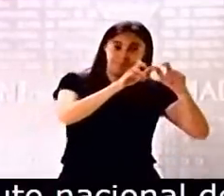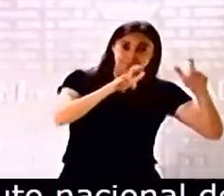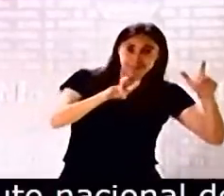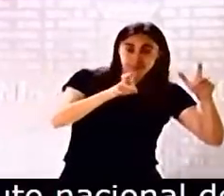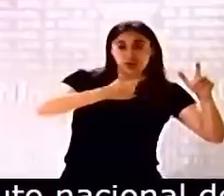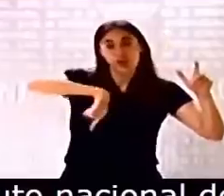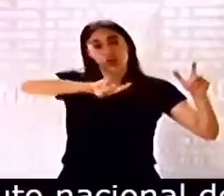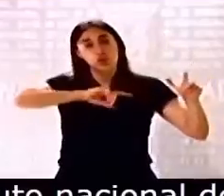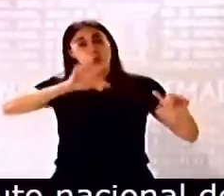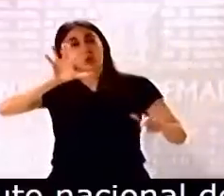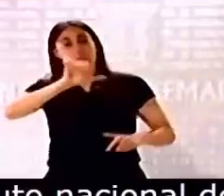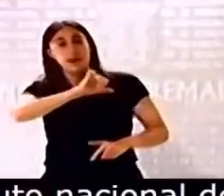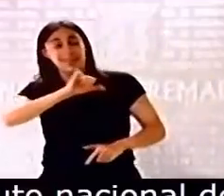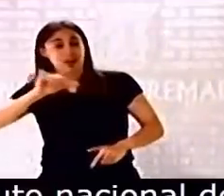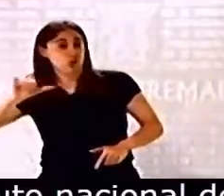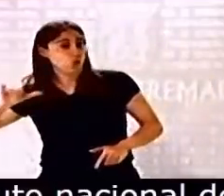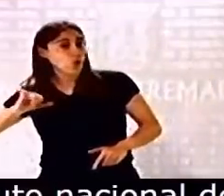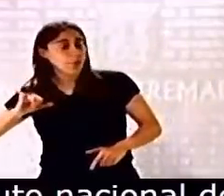comunidad autónoma